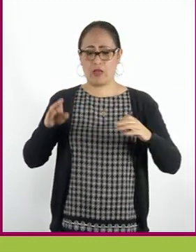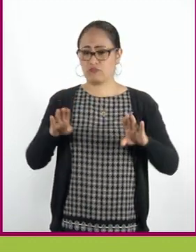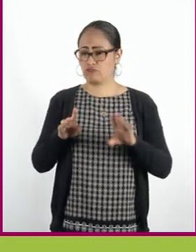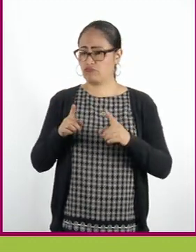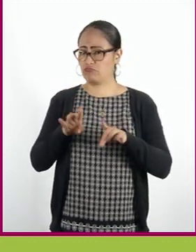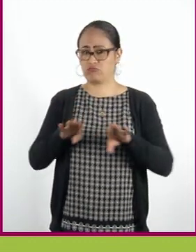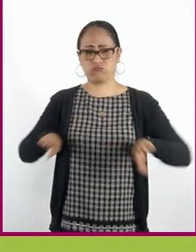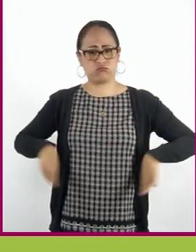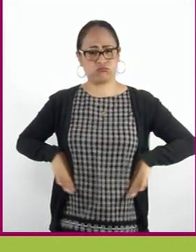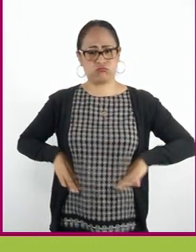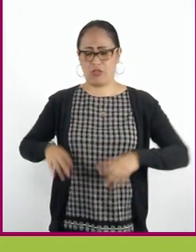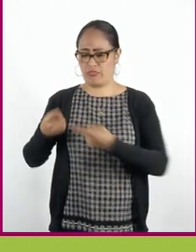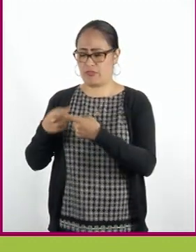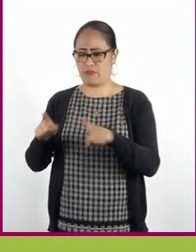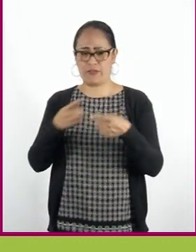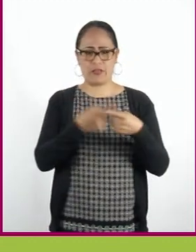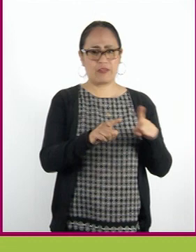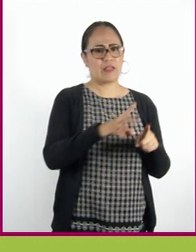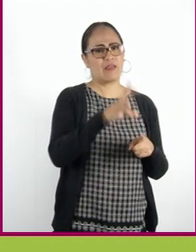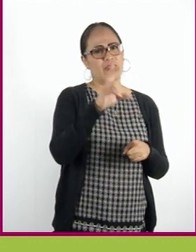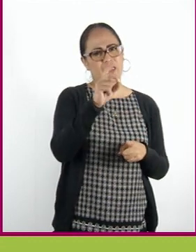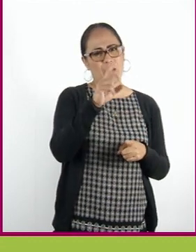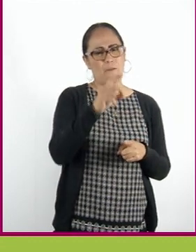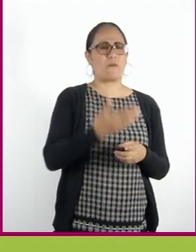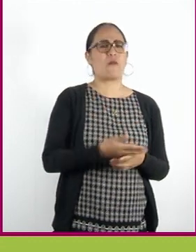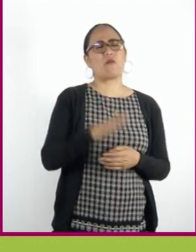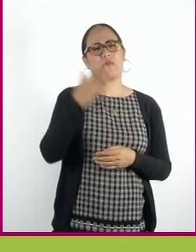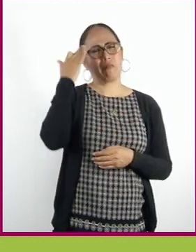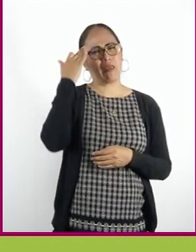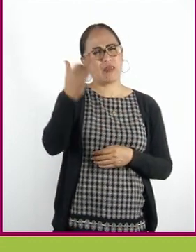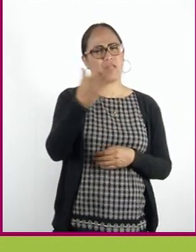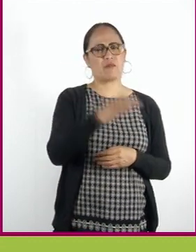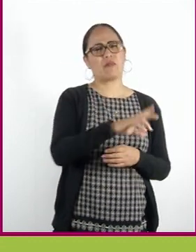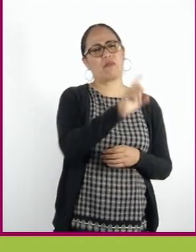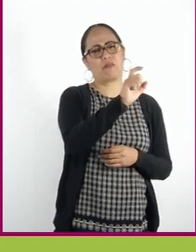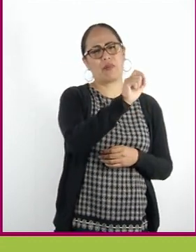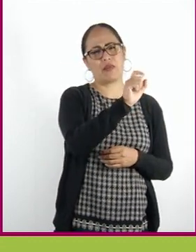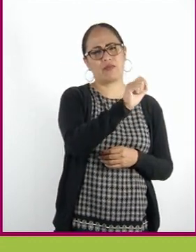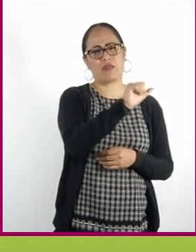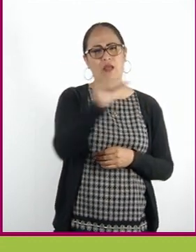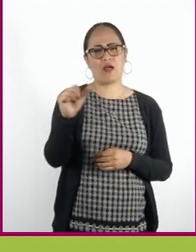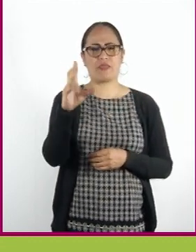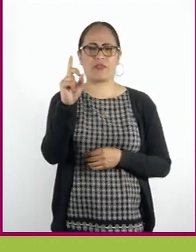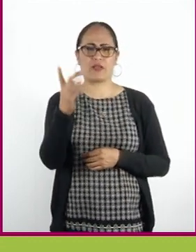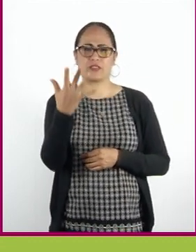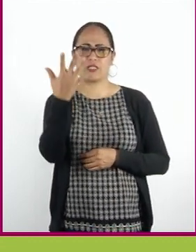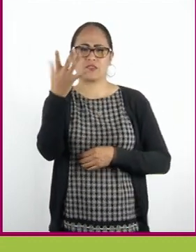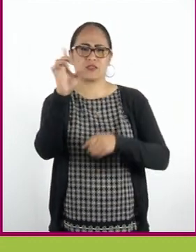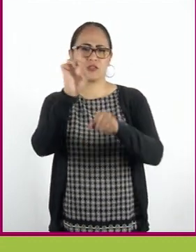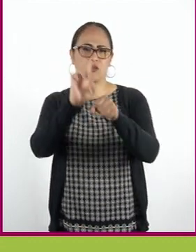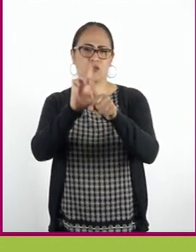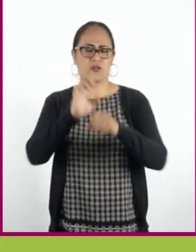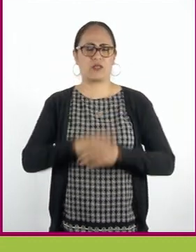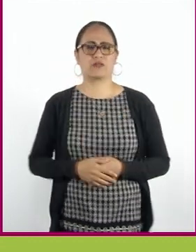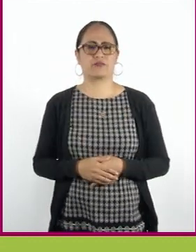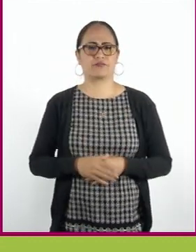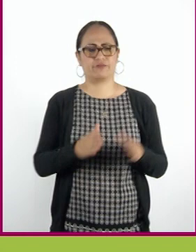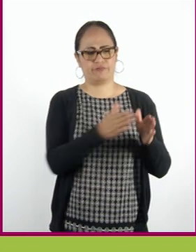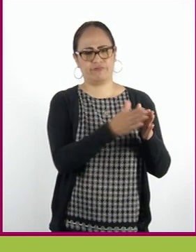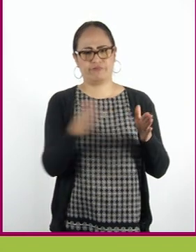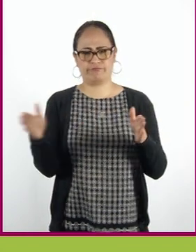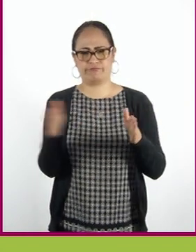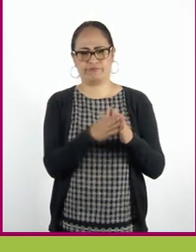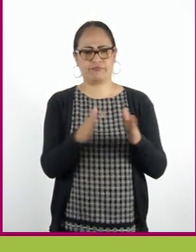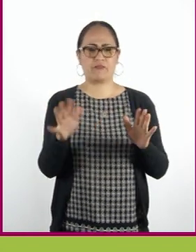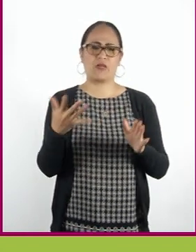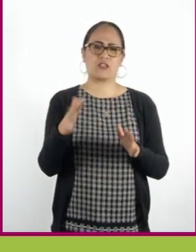puede variar entre 20 y 35 días. Además, cabe puntualizar que la menstruación puede